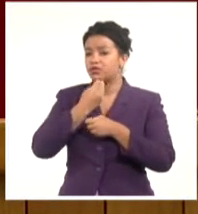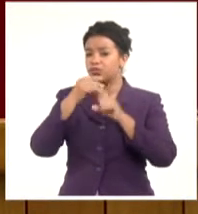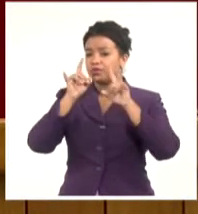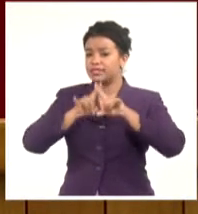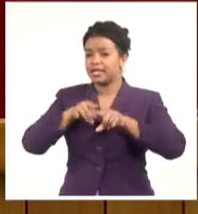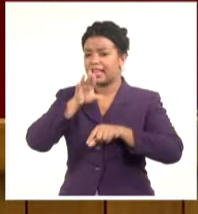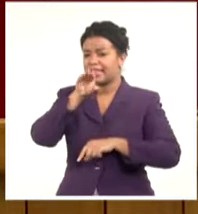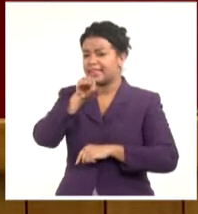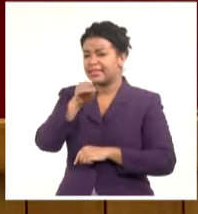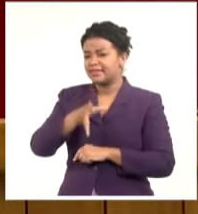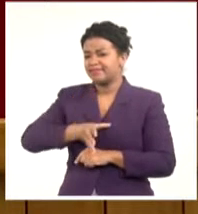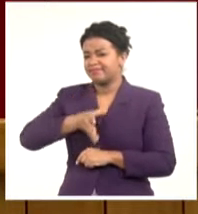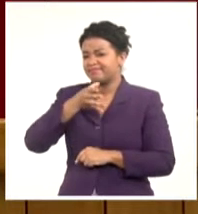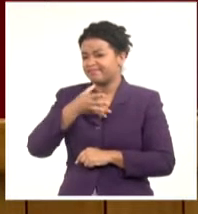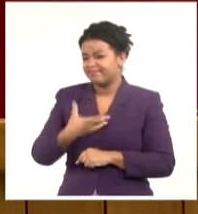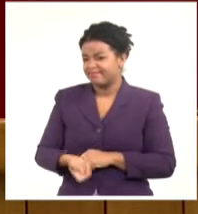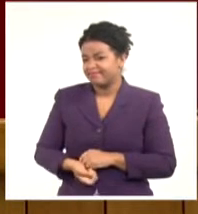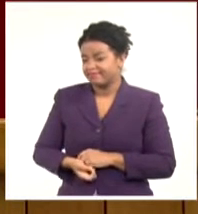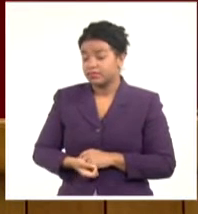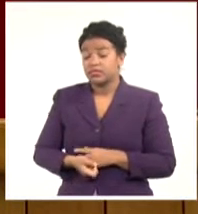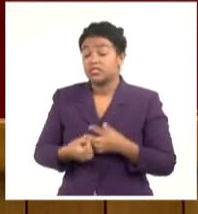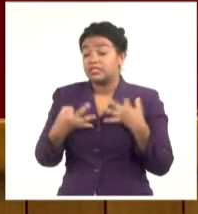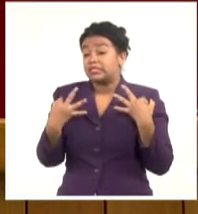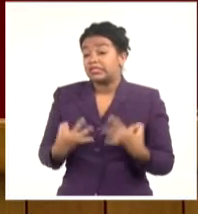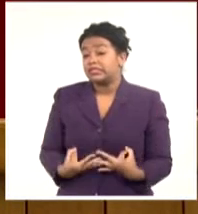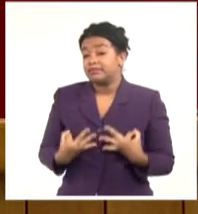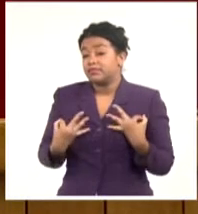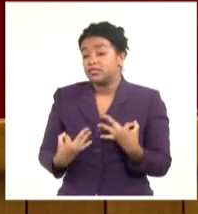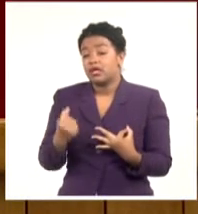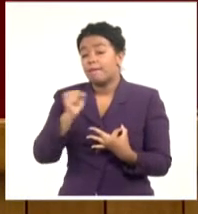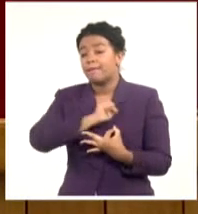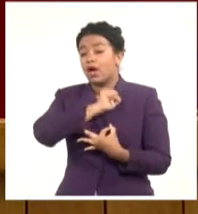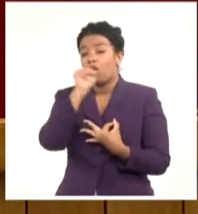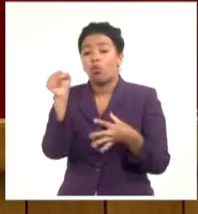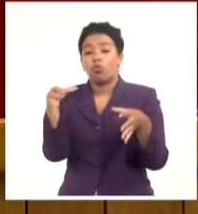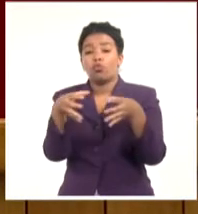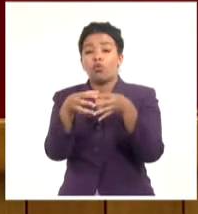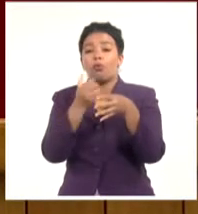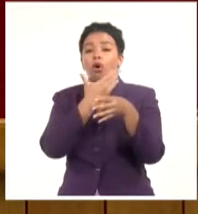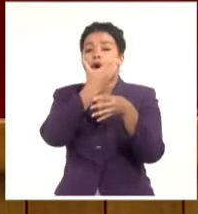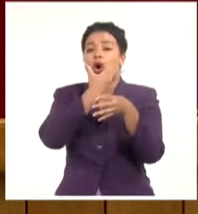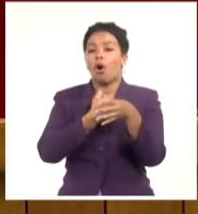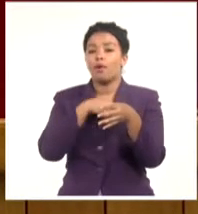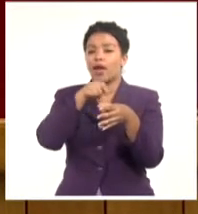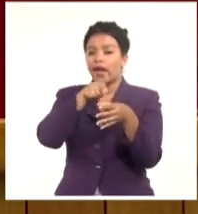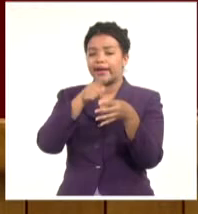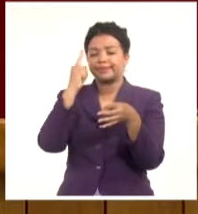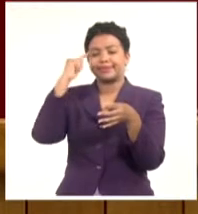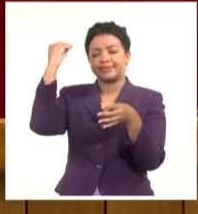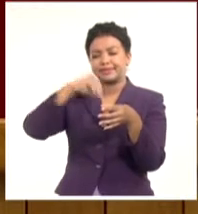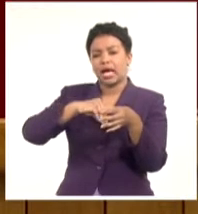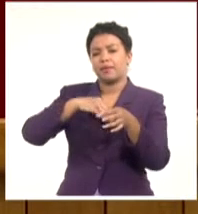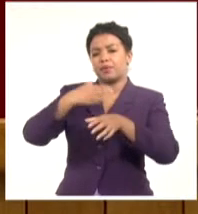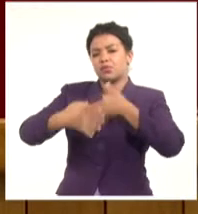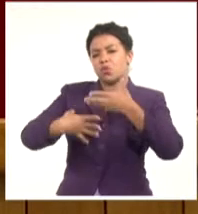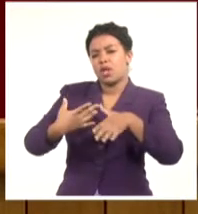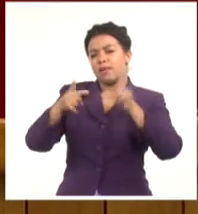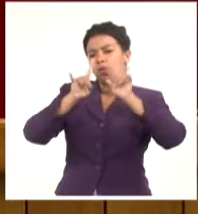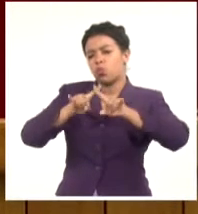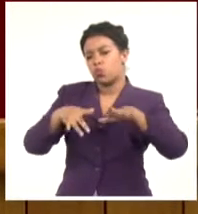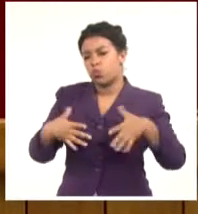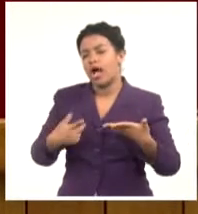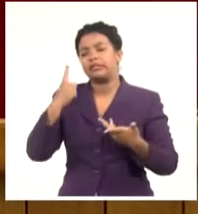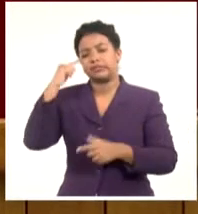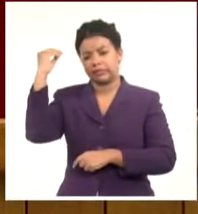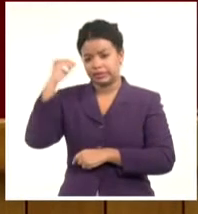cito: siempre existió una vanguardia de jóvenes que tomaron conciencia de los problemas de aquella universidad